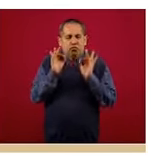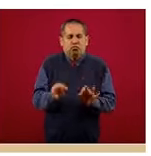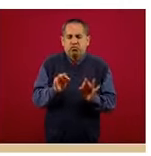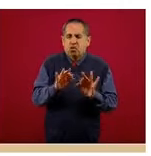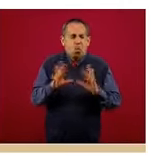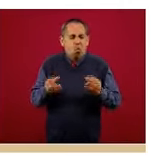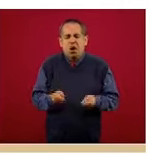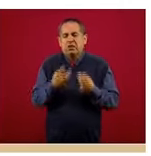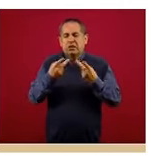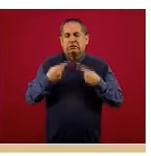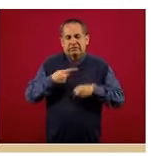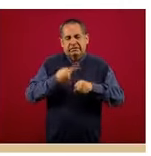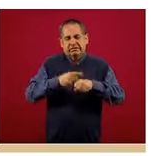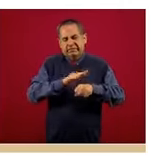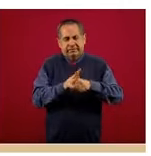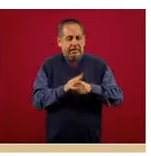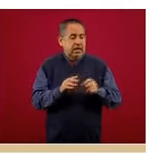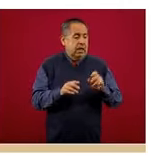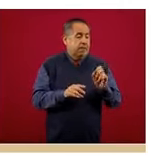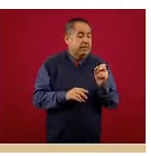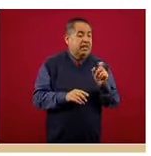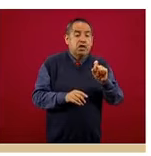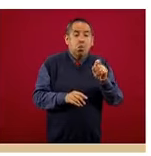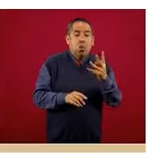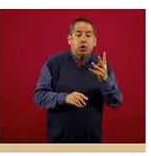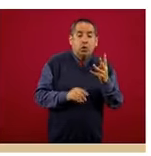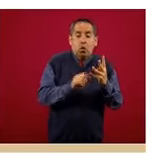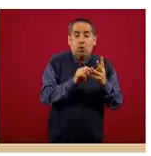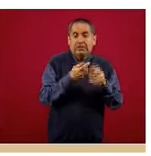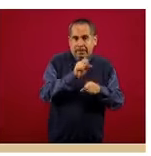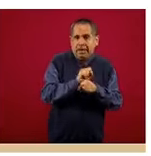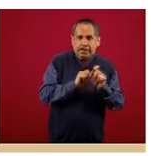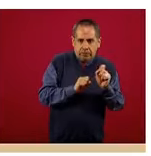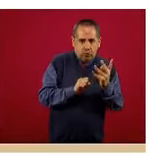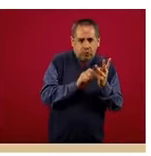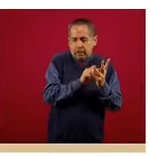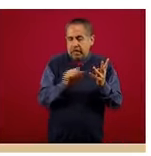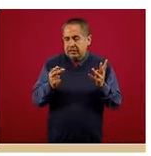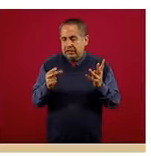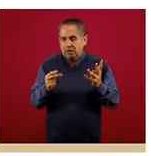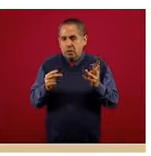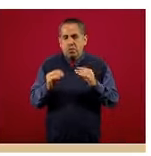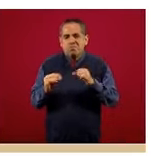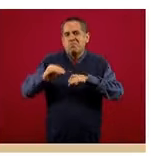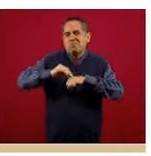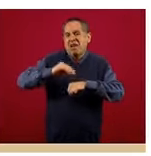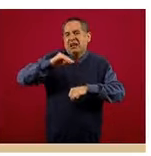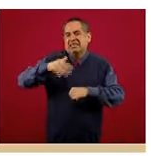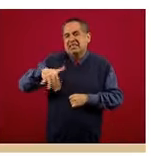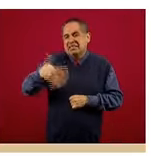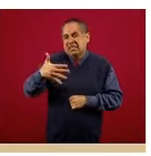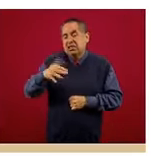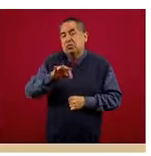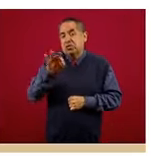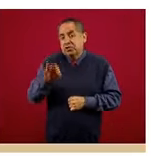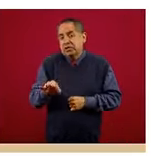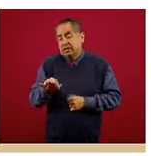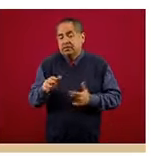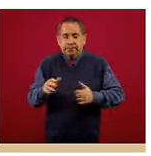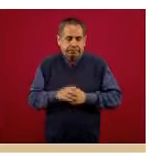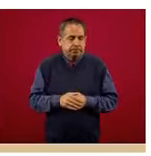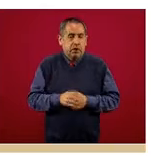confirmados, de la semana 24 a la 25, hubo un incremento del 15%. En el caso